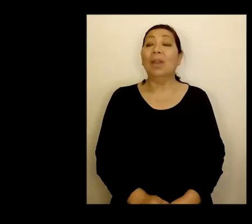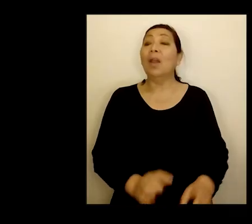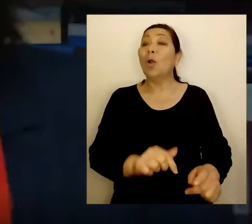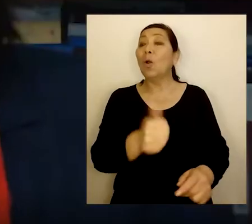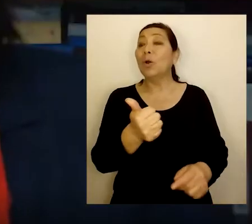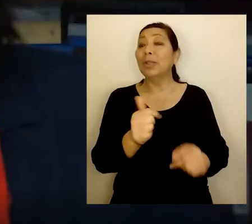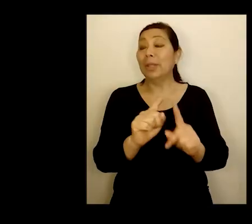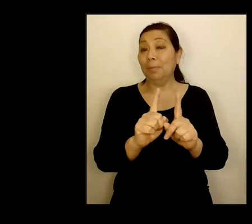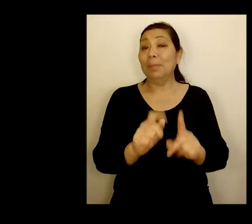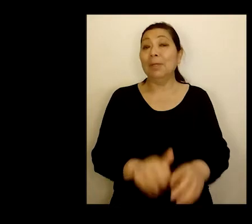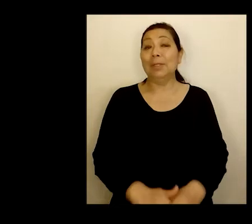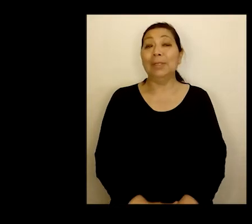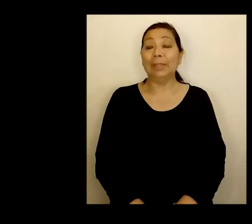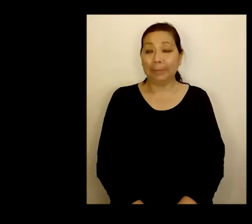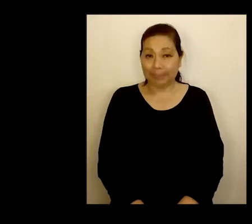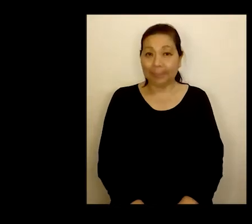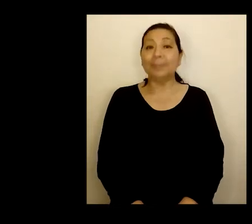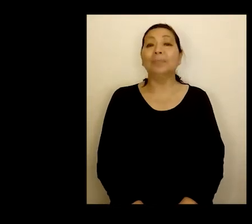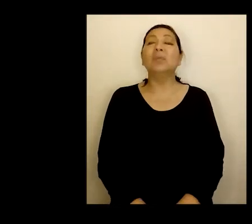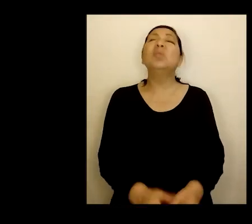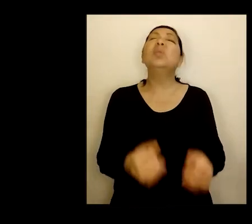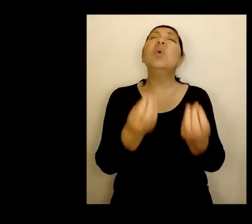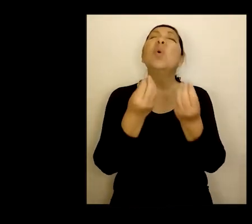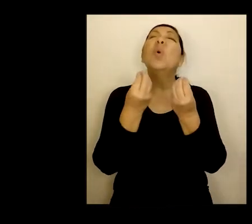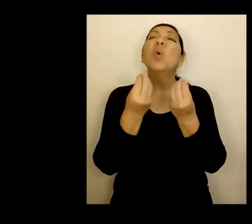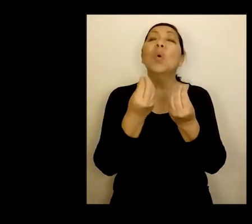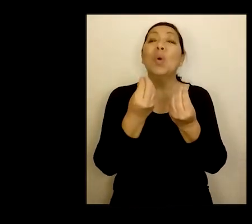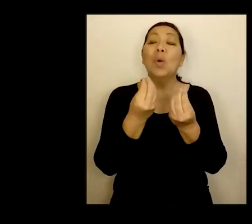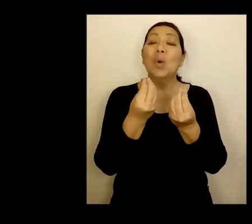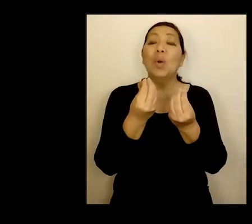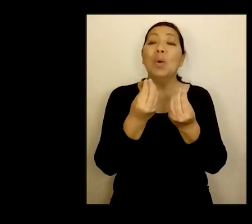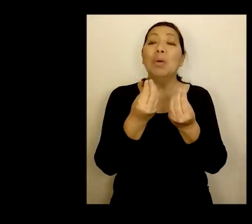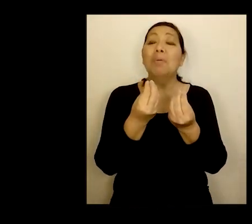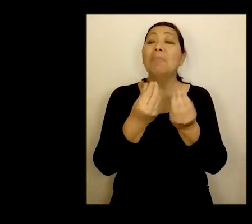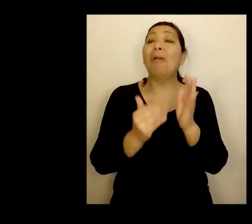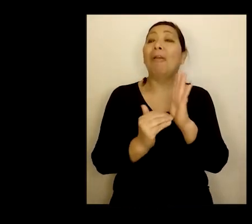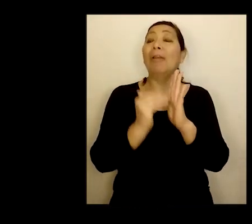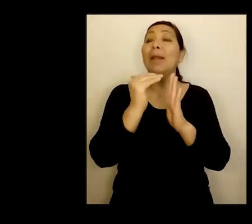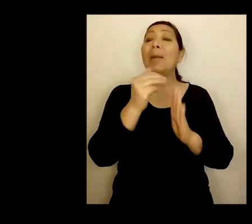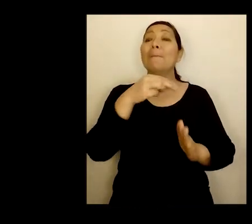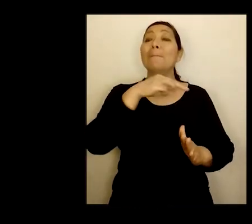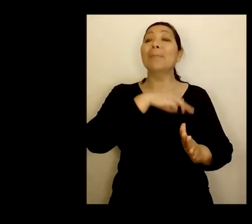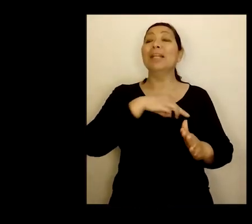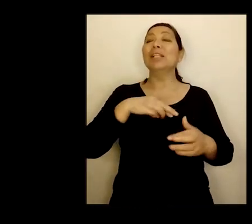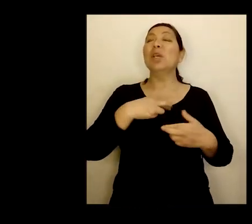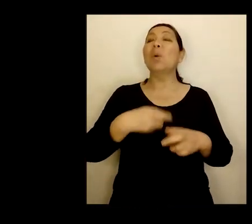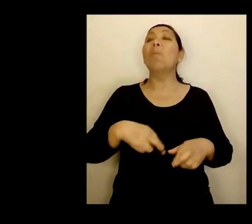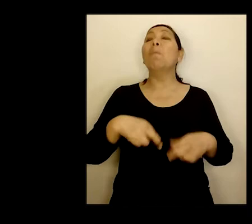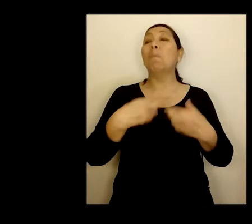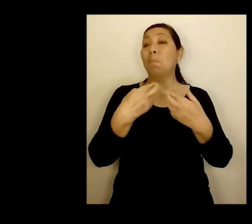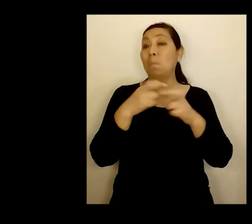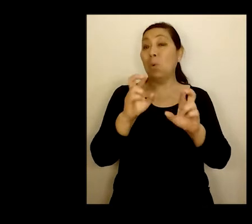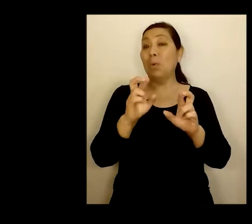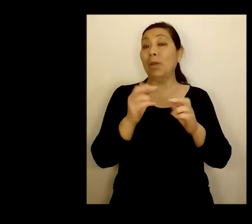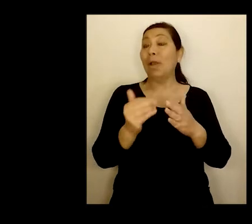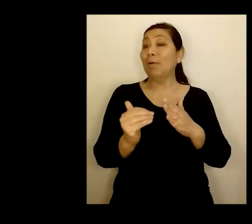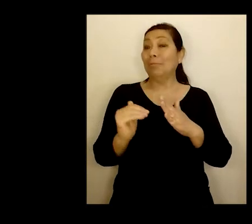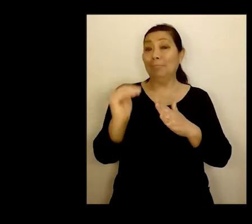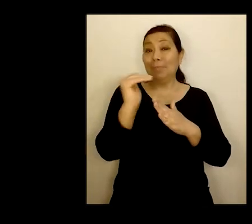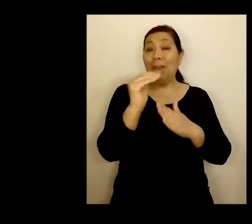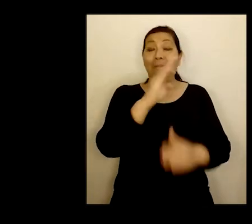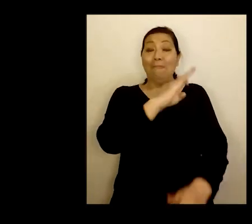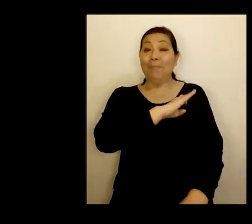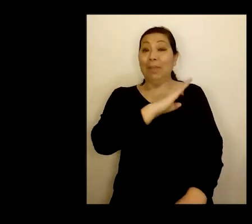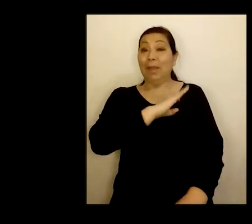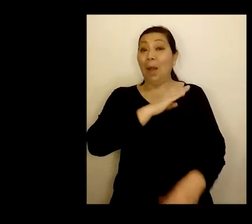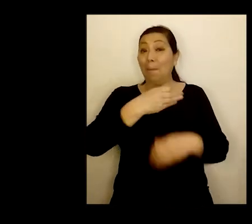¿Alguna otra pregunta? Sí, ¿cómo es la jerarquía en el Ministerio Público? ¿Prevalece el